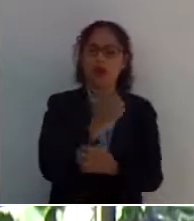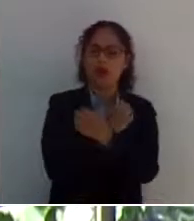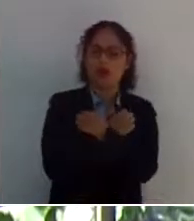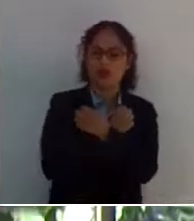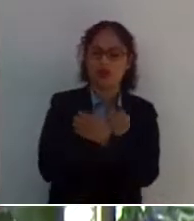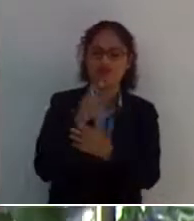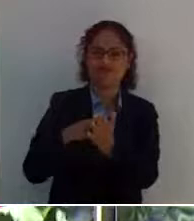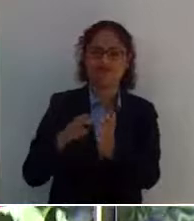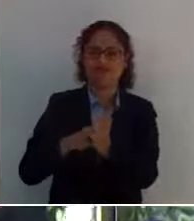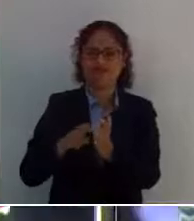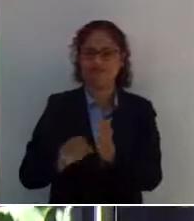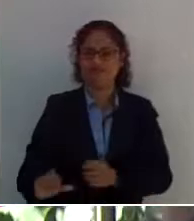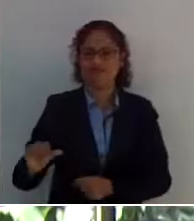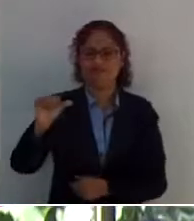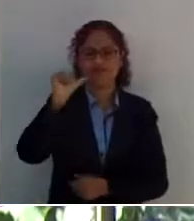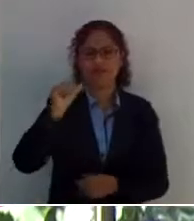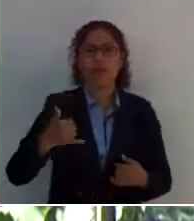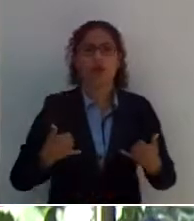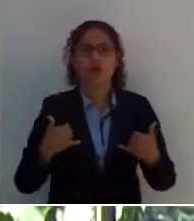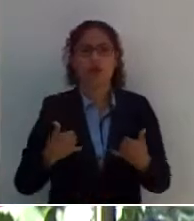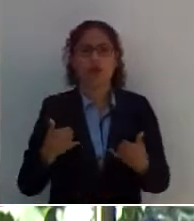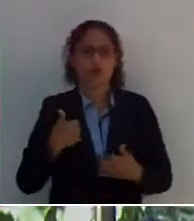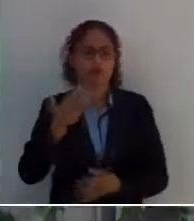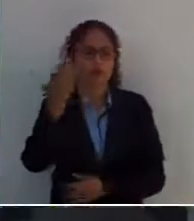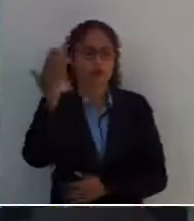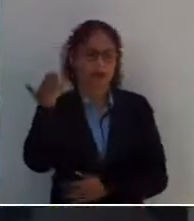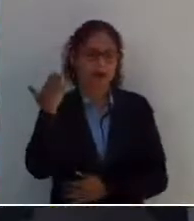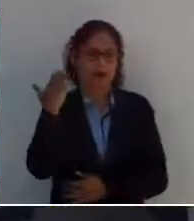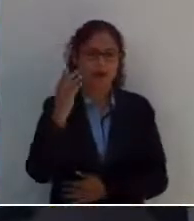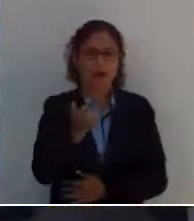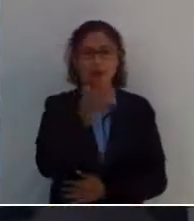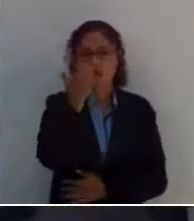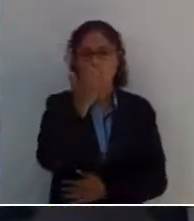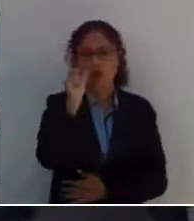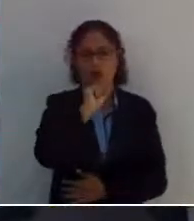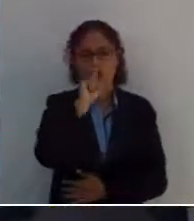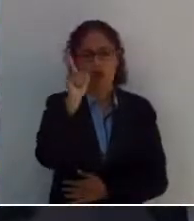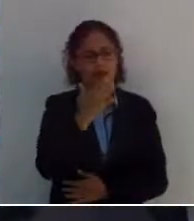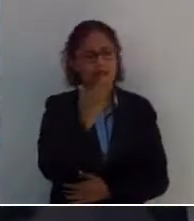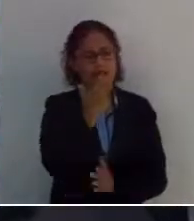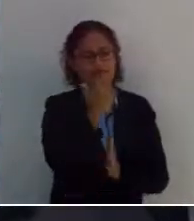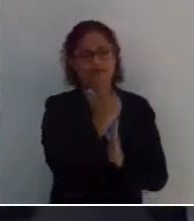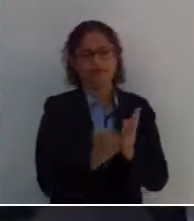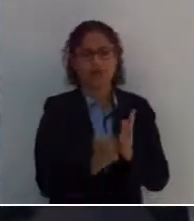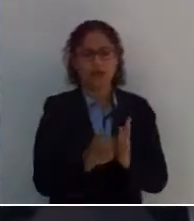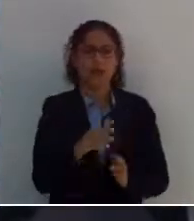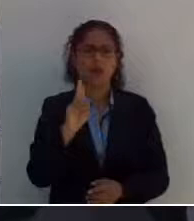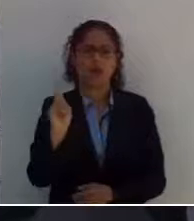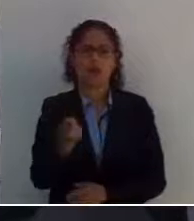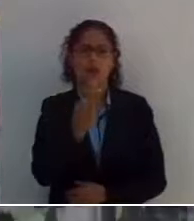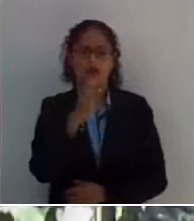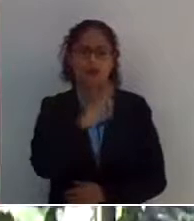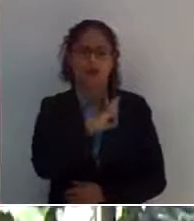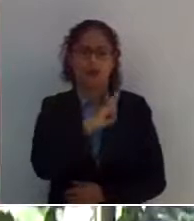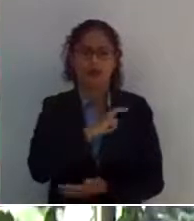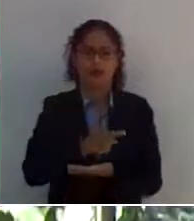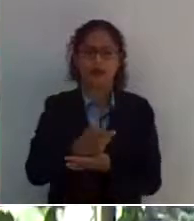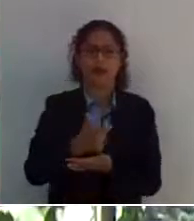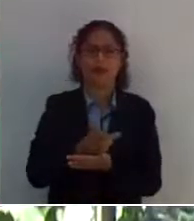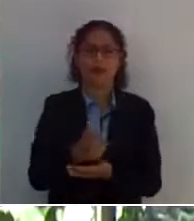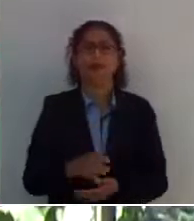para jóvenes a través de las becas Canacintra con colegiaturas muy accesibles a universidades privadas. Sin